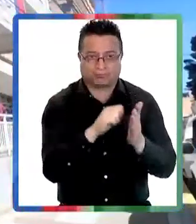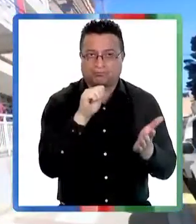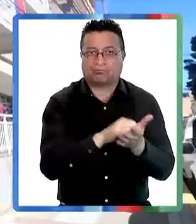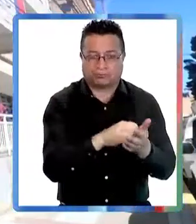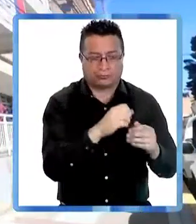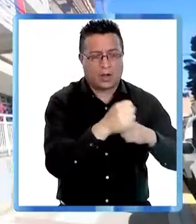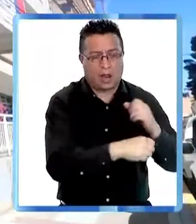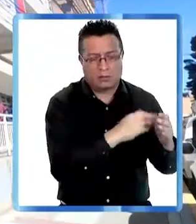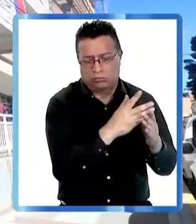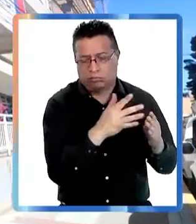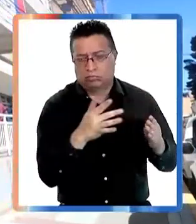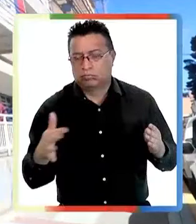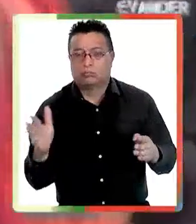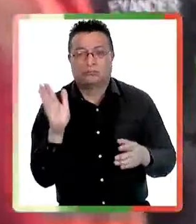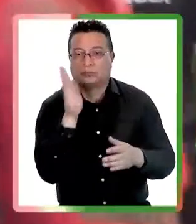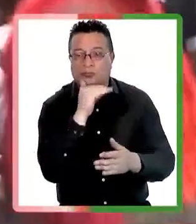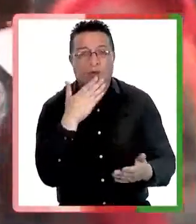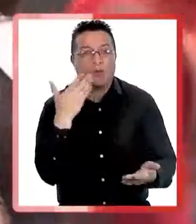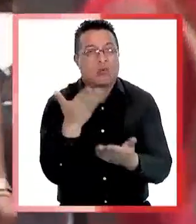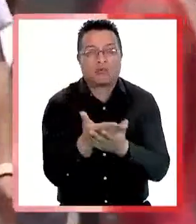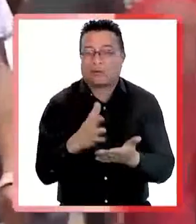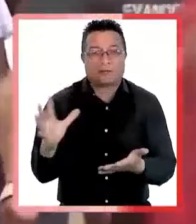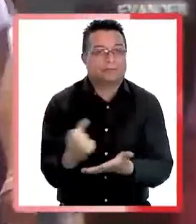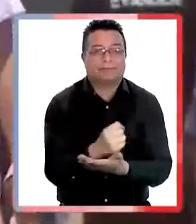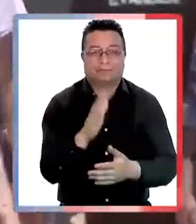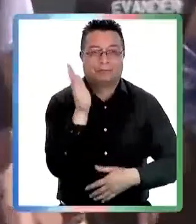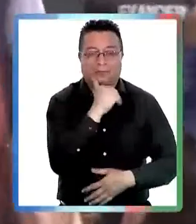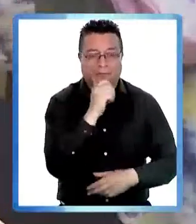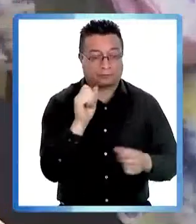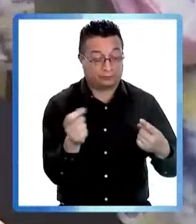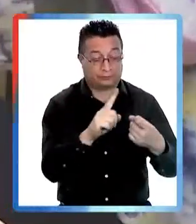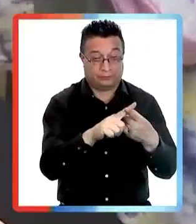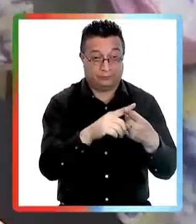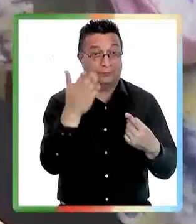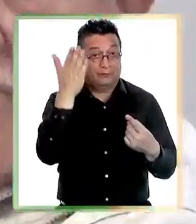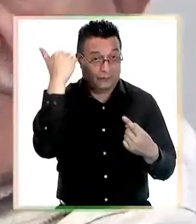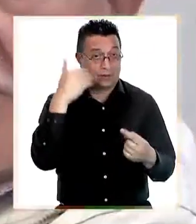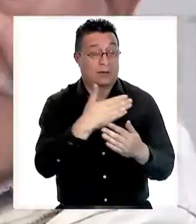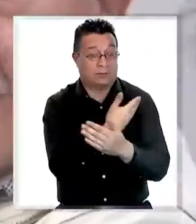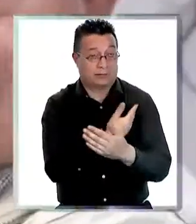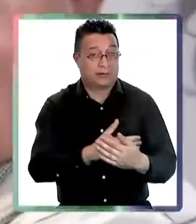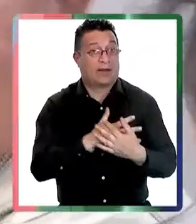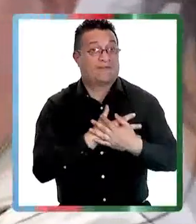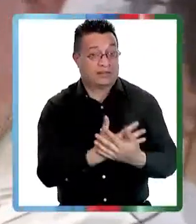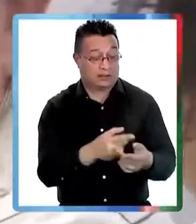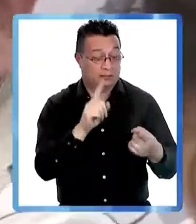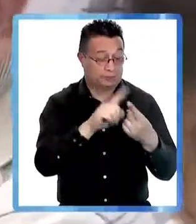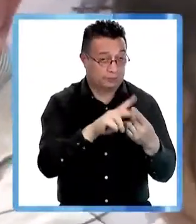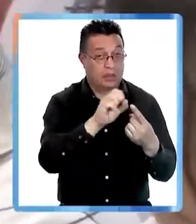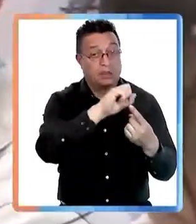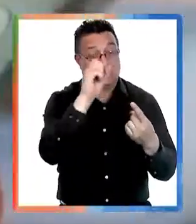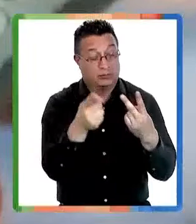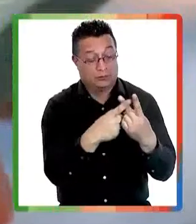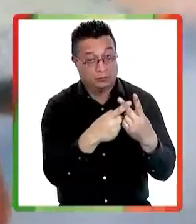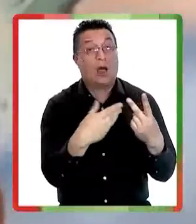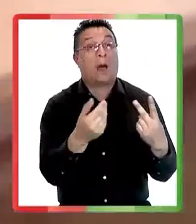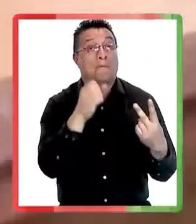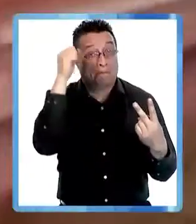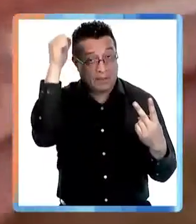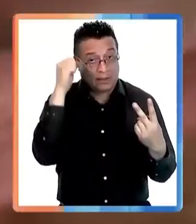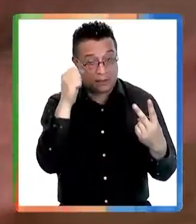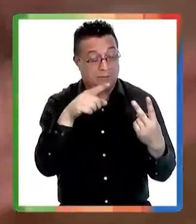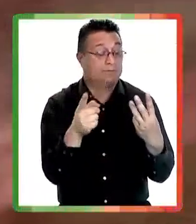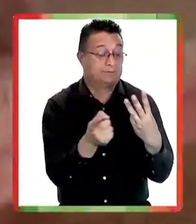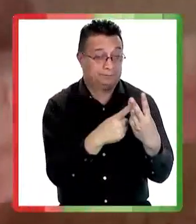Pero han pasado largos años y ninguna propuesta se ha concretado. Primero fue la reforma de la entonces presidenta Michelle Bachelet, luego Sebastián